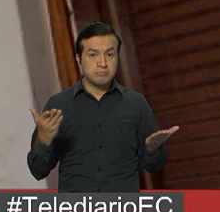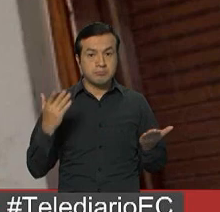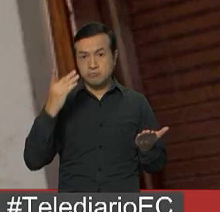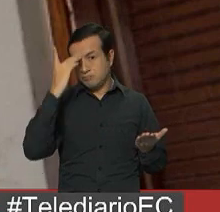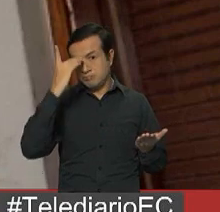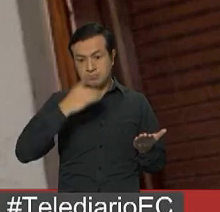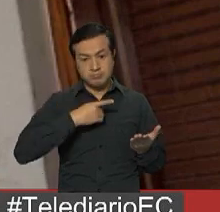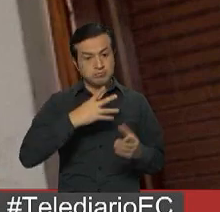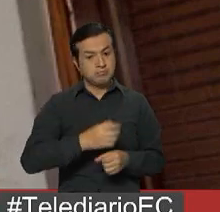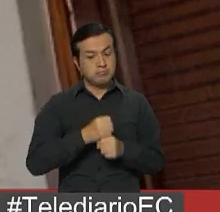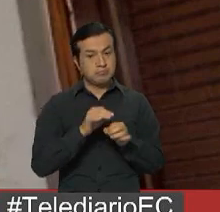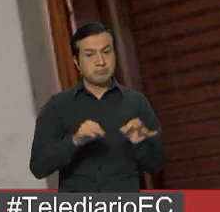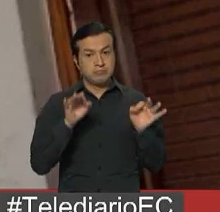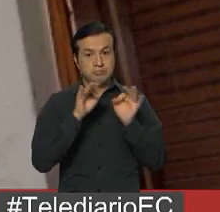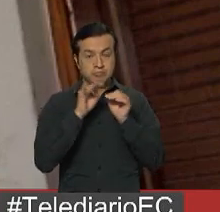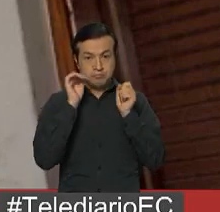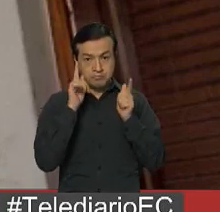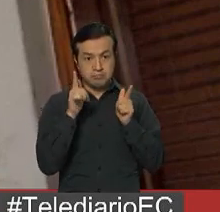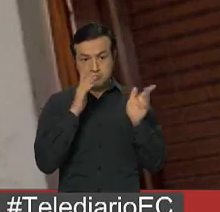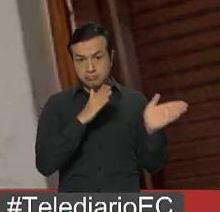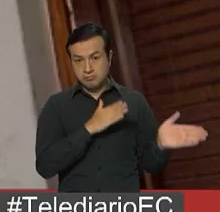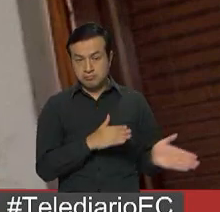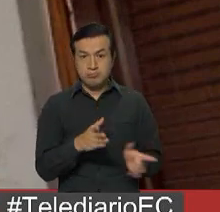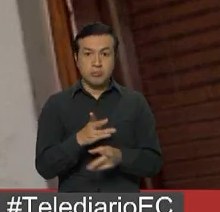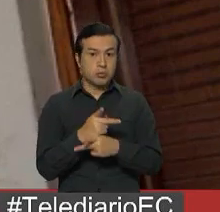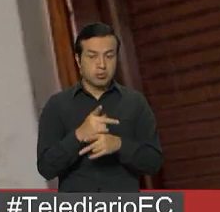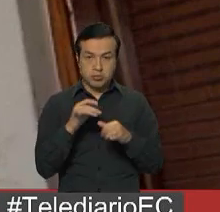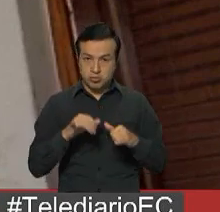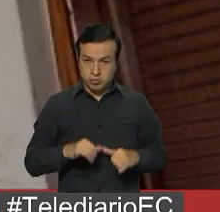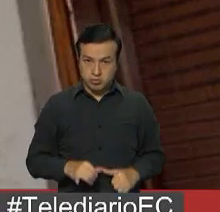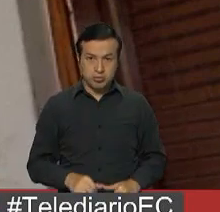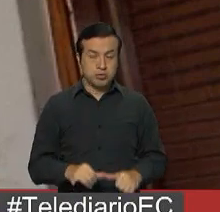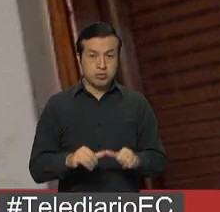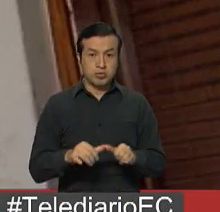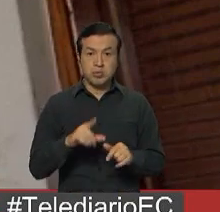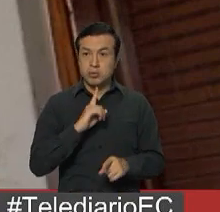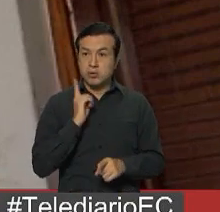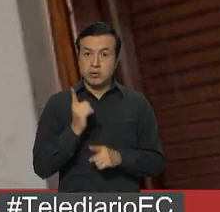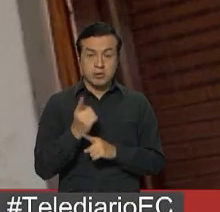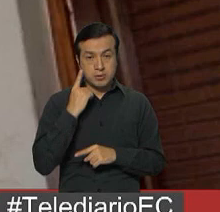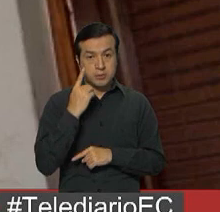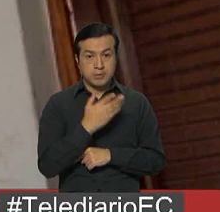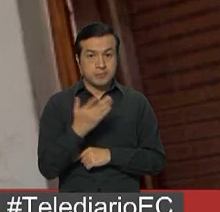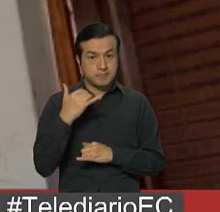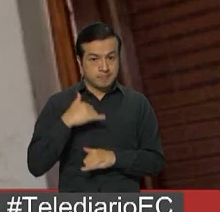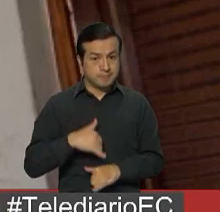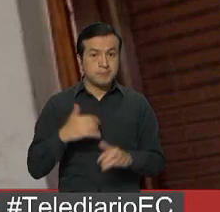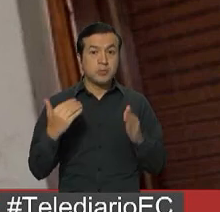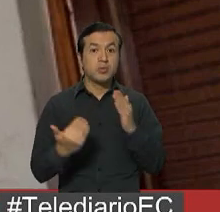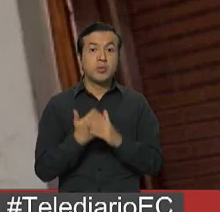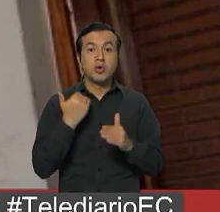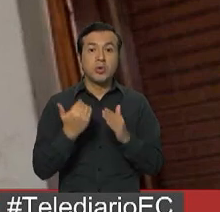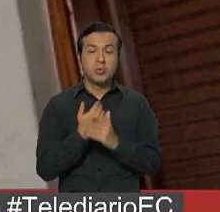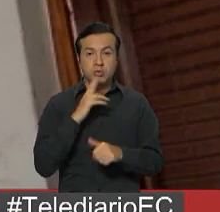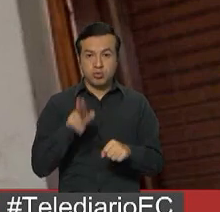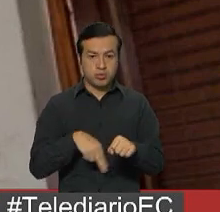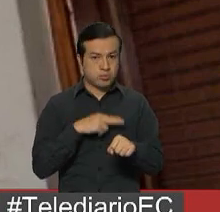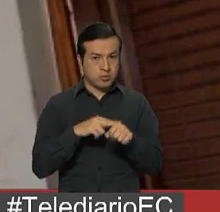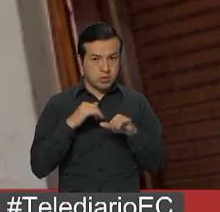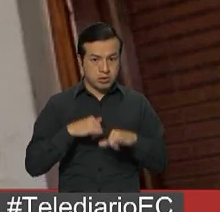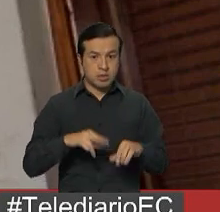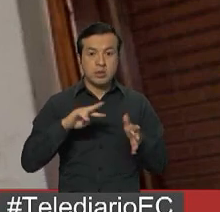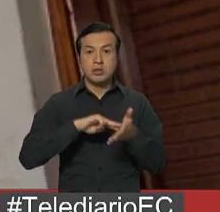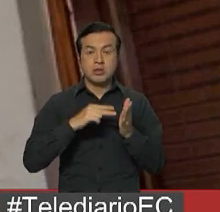medidas de seguridad que nos permitan ir retomando la producción y de esa manera podamos volver a esta nueva normalidad que va a implicar